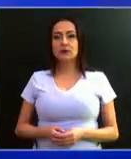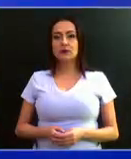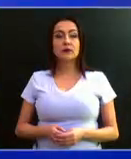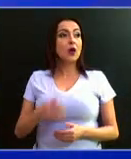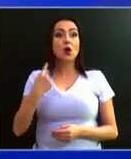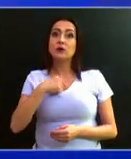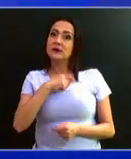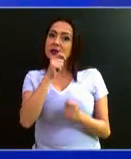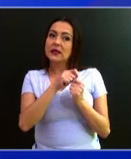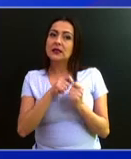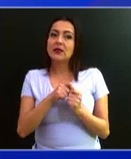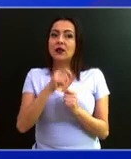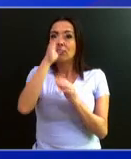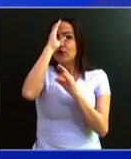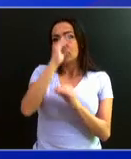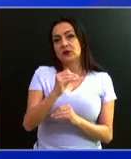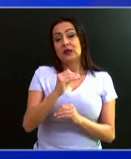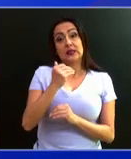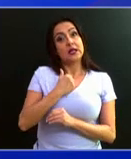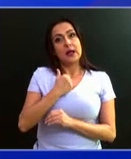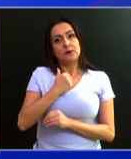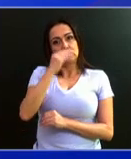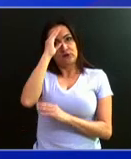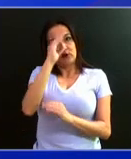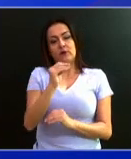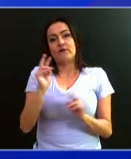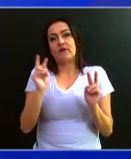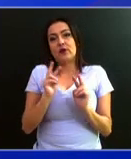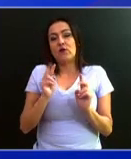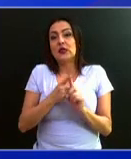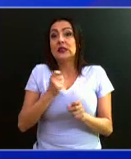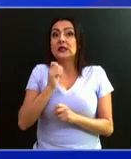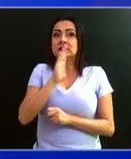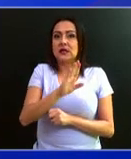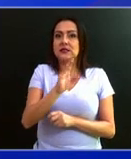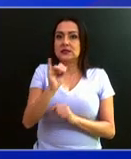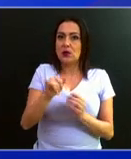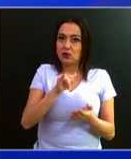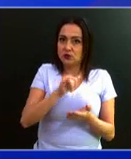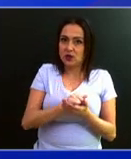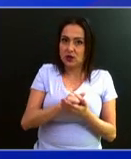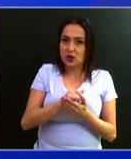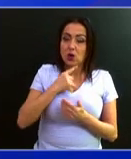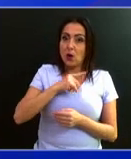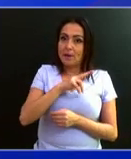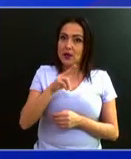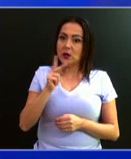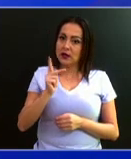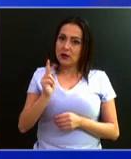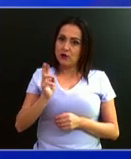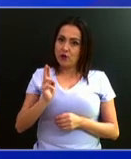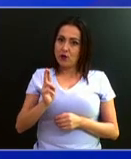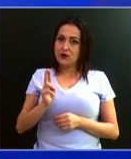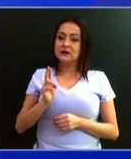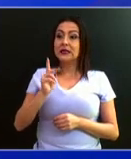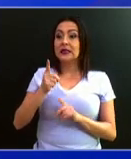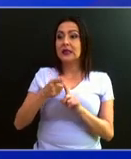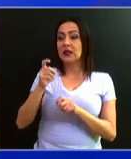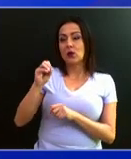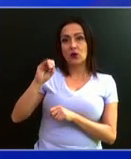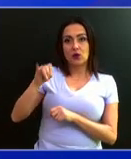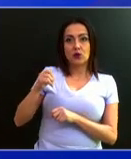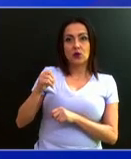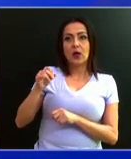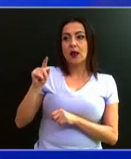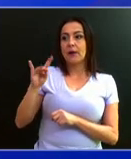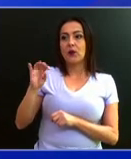Vamos al detalle de las informaciones. Tenemos información en vivo desde San José con nuestro compañero Kenneth Rojas, desde el OIJ